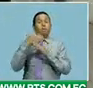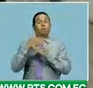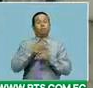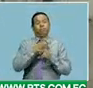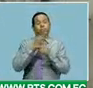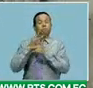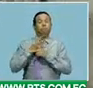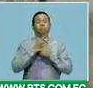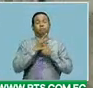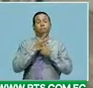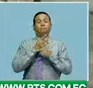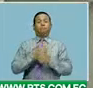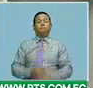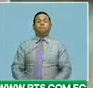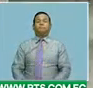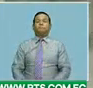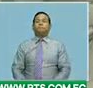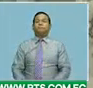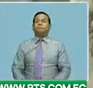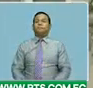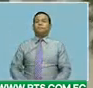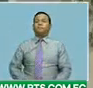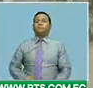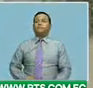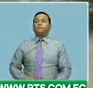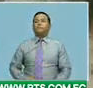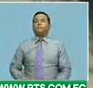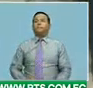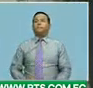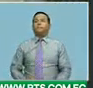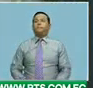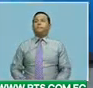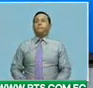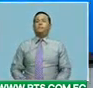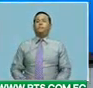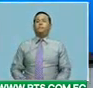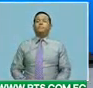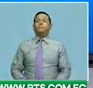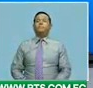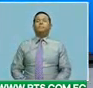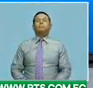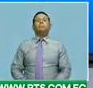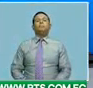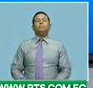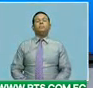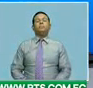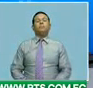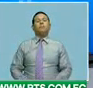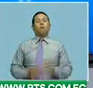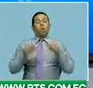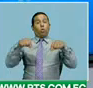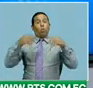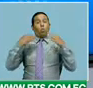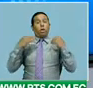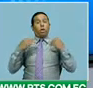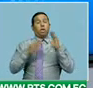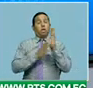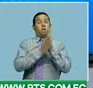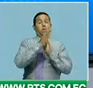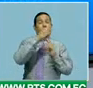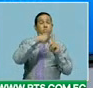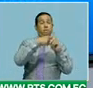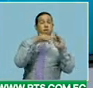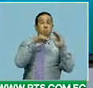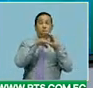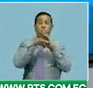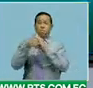la provincia de Santa Elena, informó Darwin Villao. Mientras que los cementerios de Guayaquil permanecieron vacíos durante